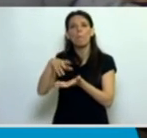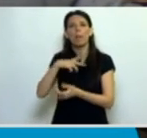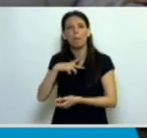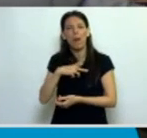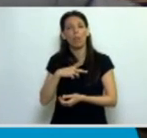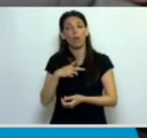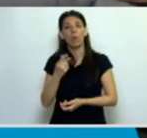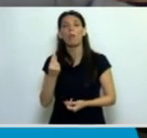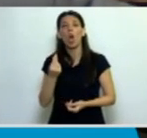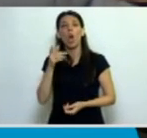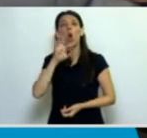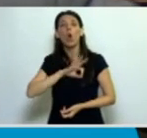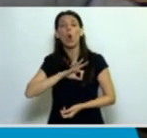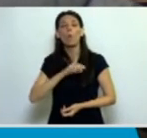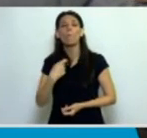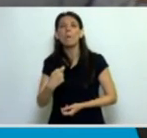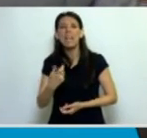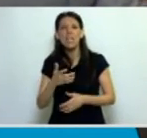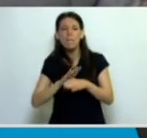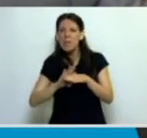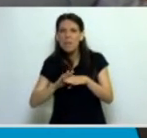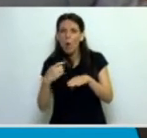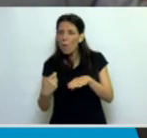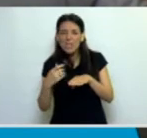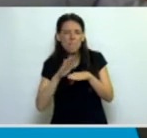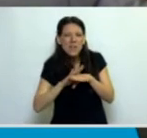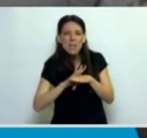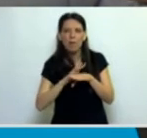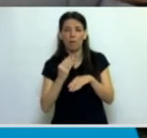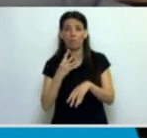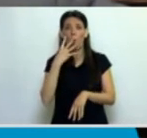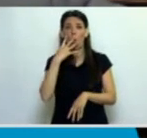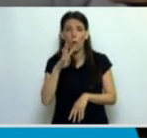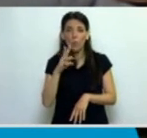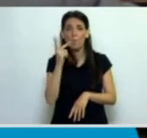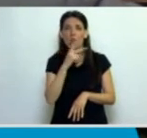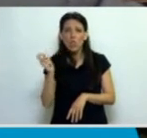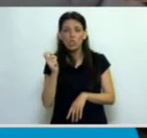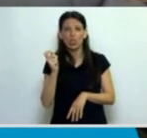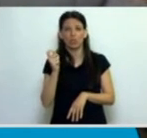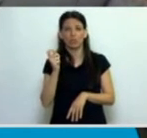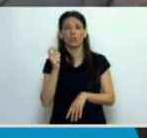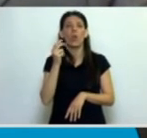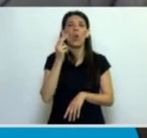mínima, contando los aumentos ahora de septiembre, es de 4.299 pesos.